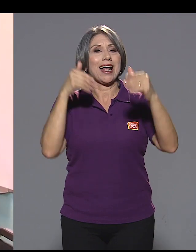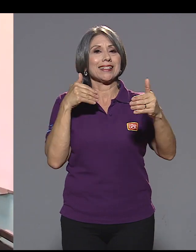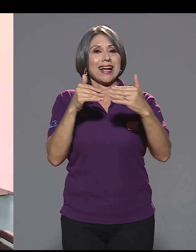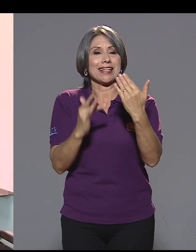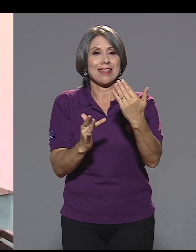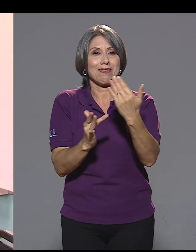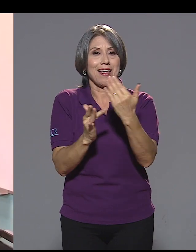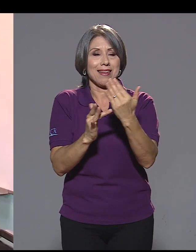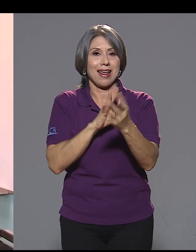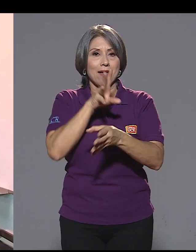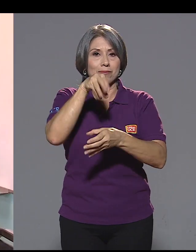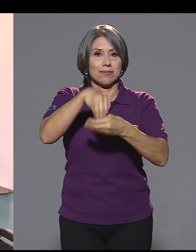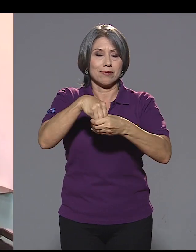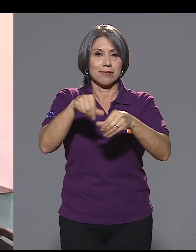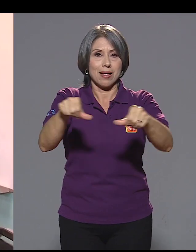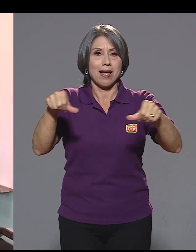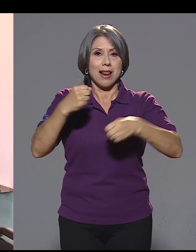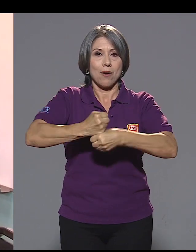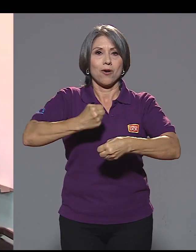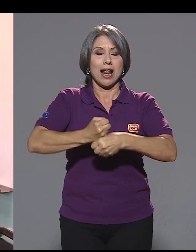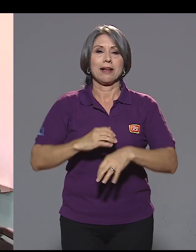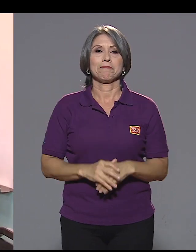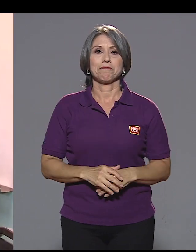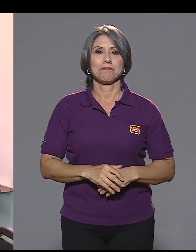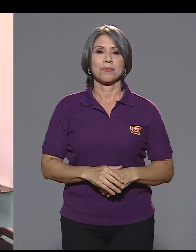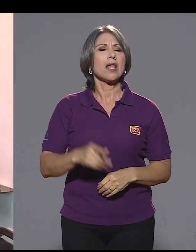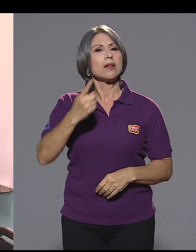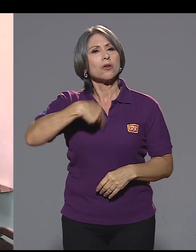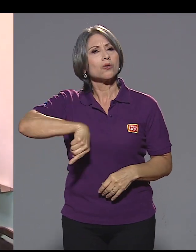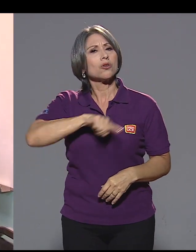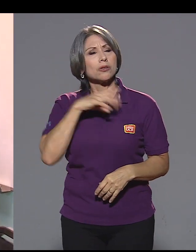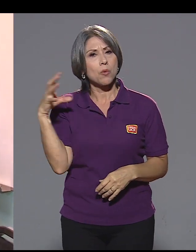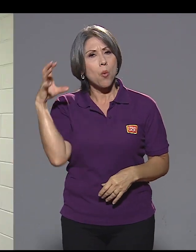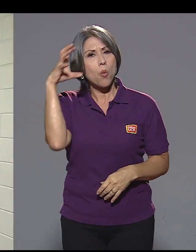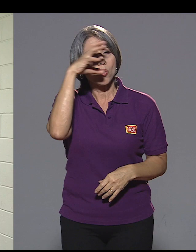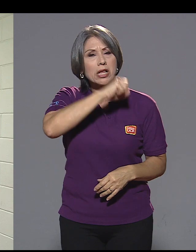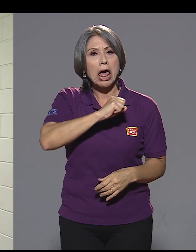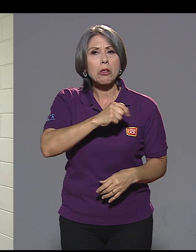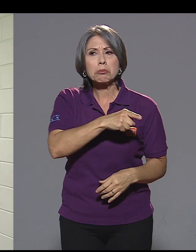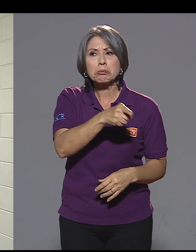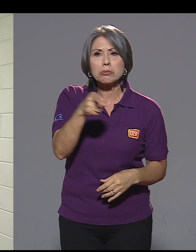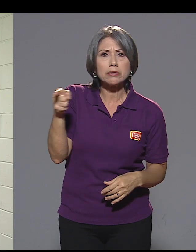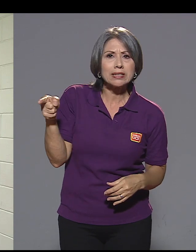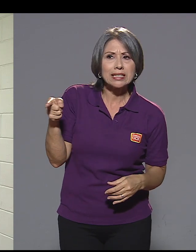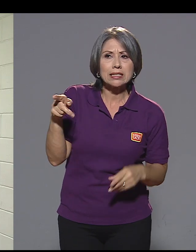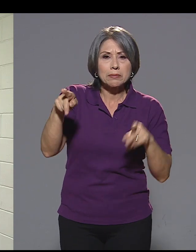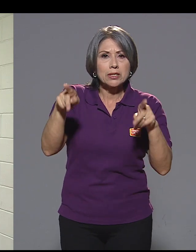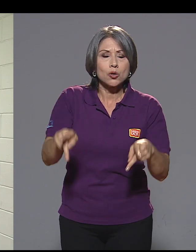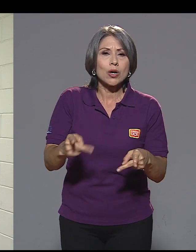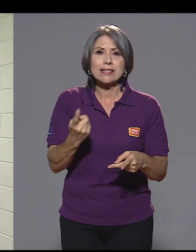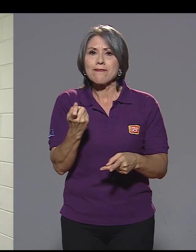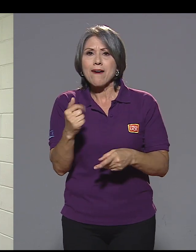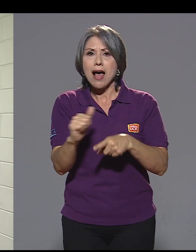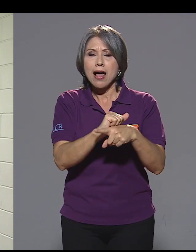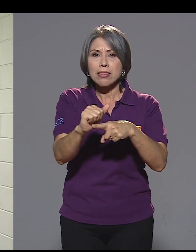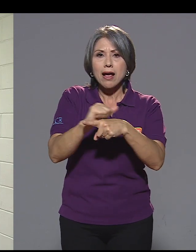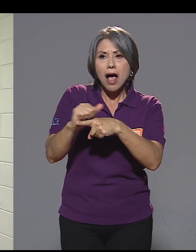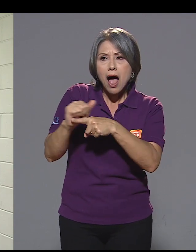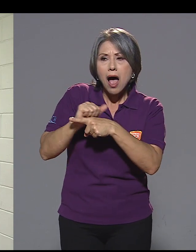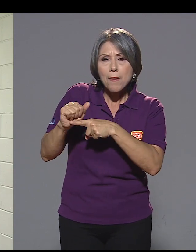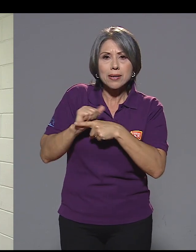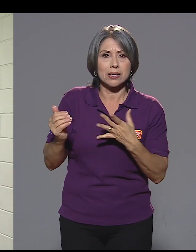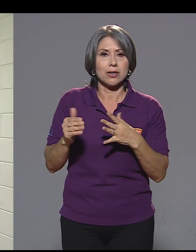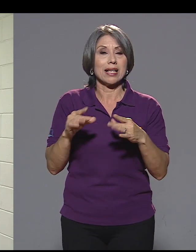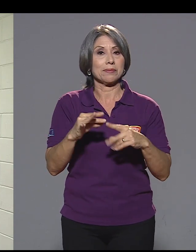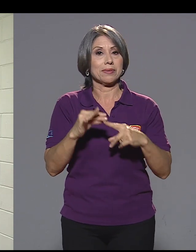laboral. Una constante que hemos notado es la falta de capacitación que tienen estas personas, sobre todo en